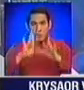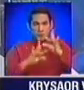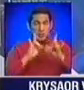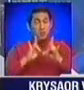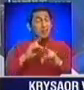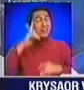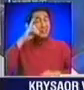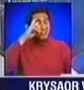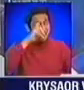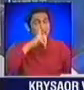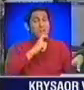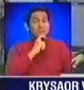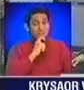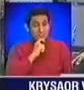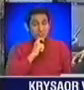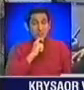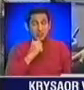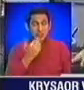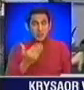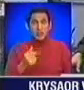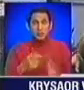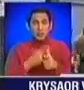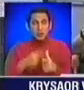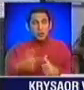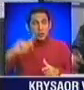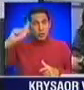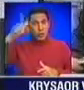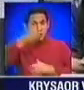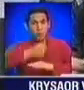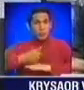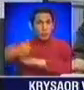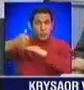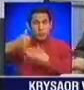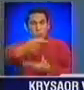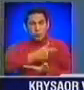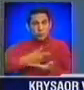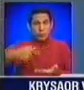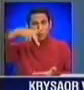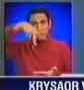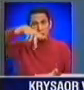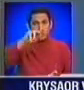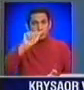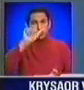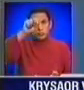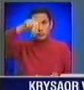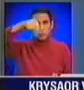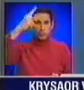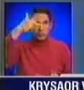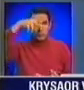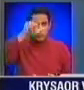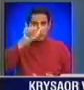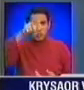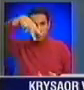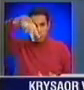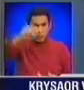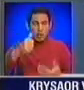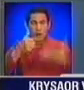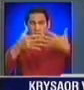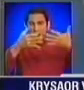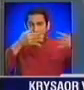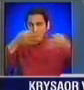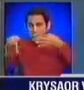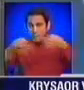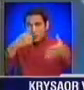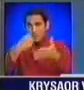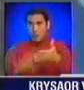tan compleja, porque son 24 satélites, ¿no? El gobernador de la provincia del Guayas, Rolando Panchana, emocionado por este logro, afirmó